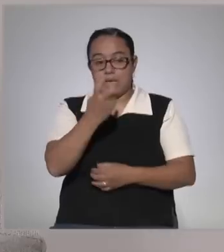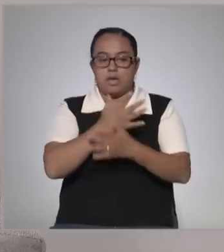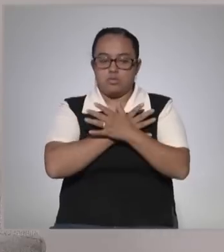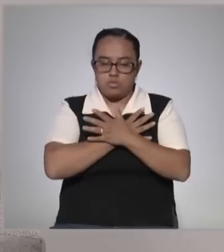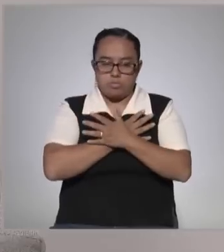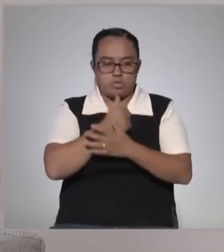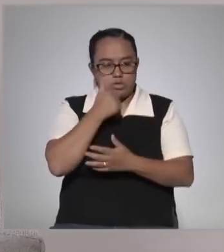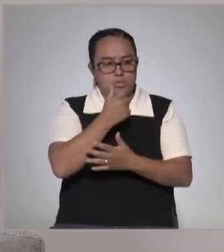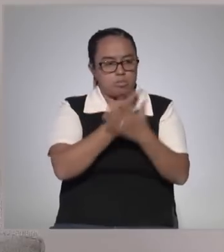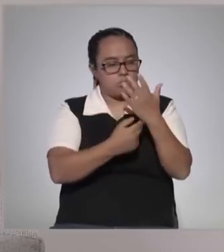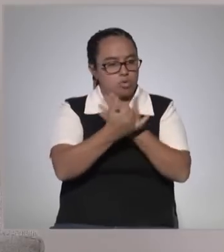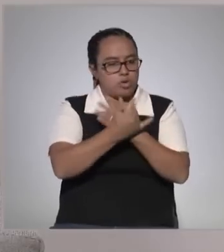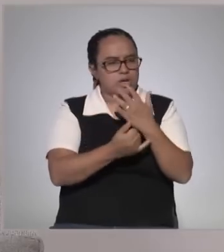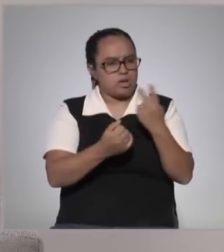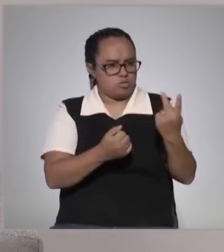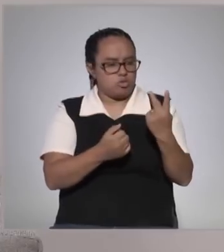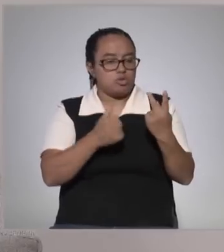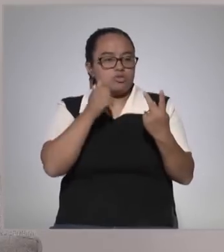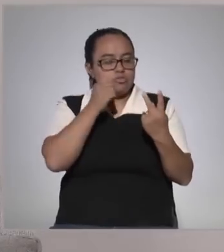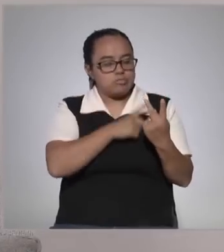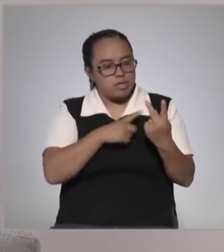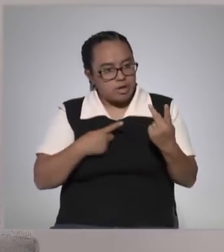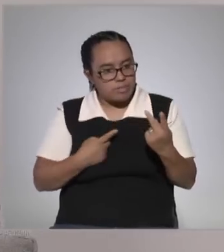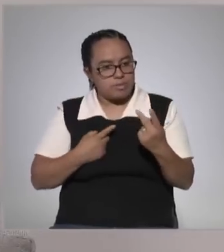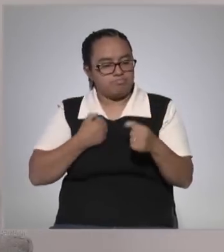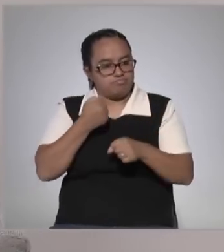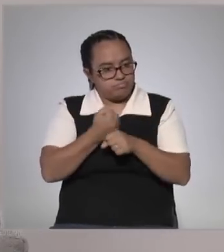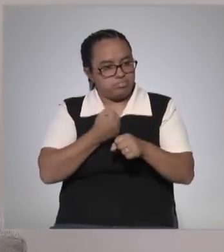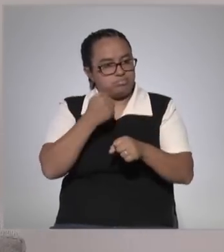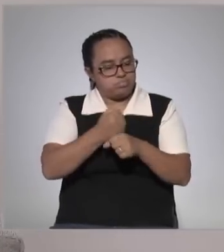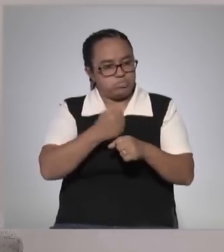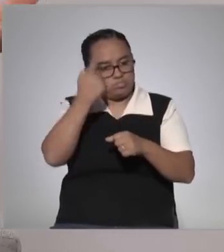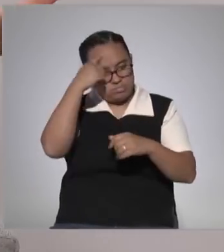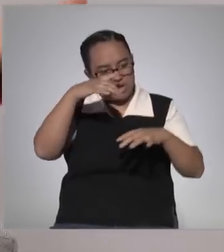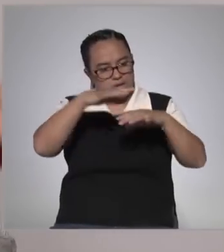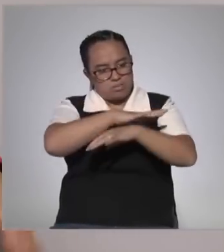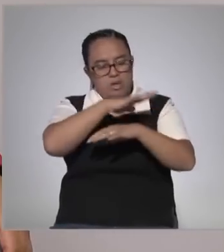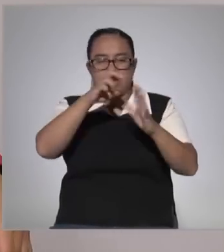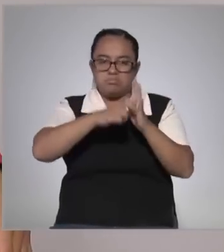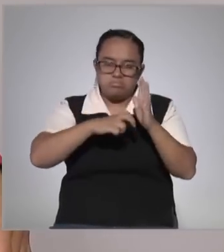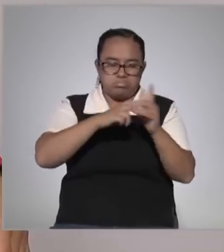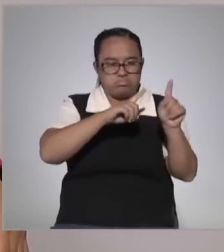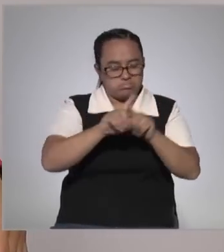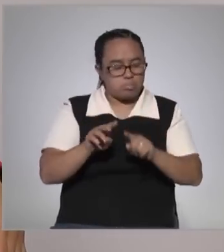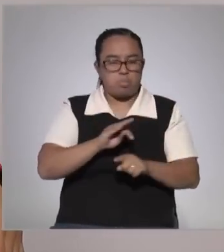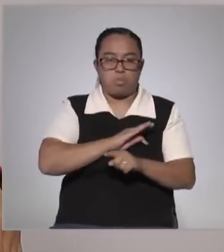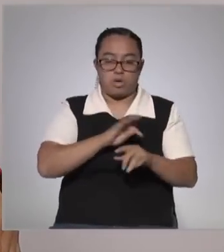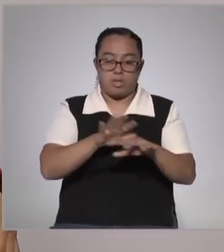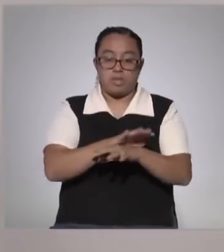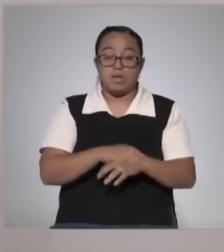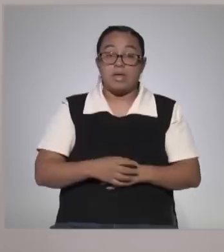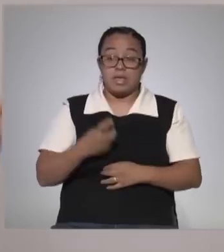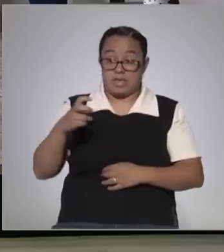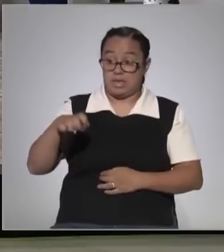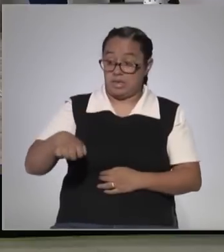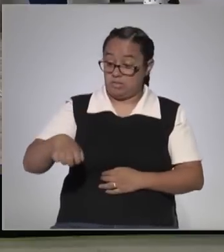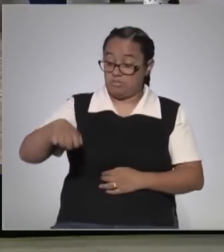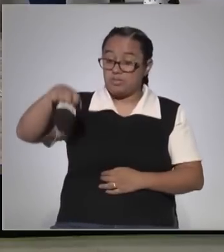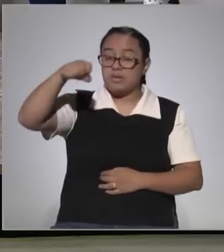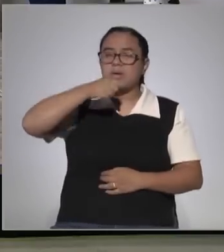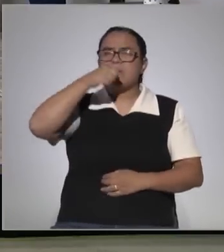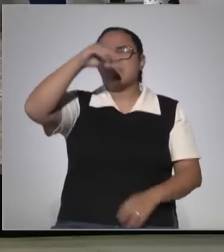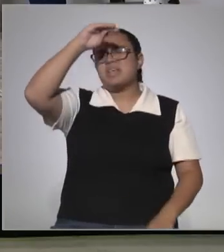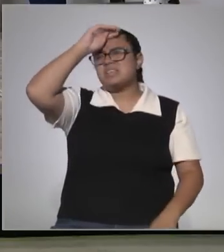un proyecto que se trabaja siempre, ¿no? Y sobre todo enfatizar que en esta parte de la vida pues se sigue trabajando, o sea, no se debe de dar